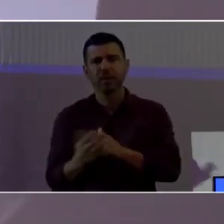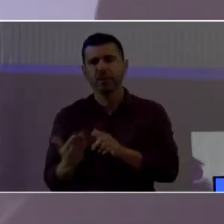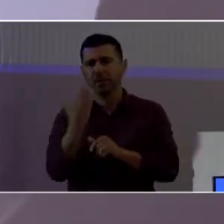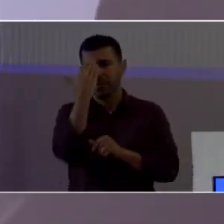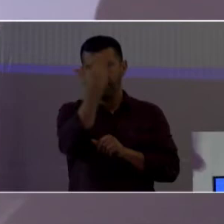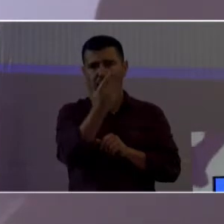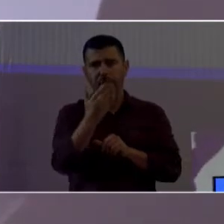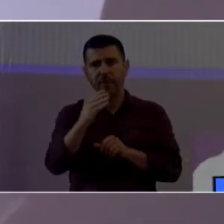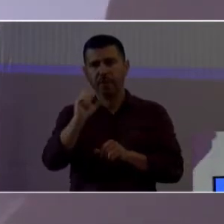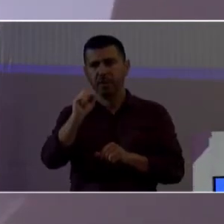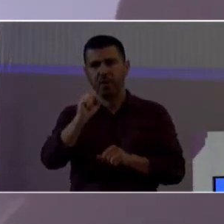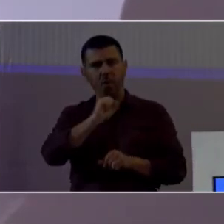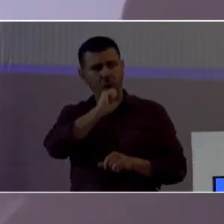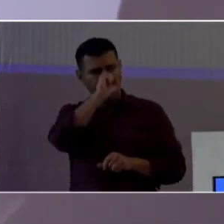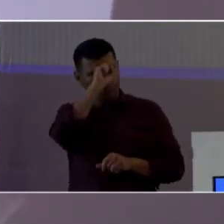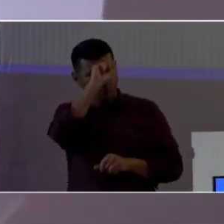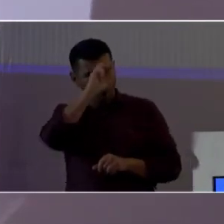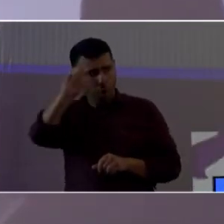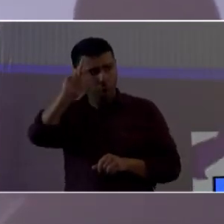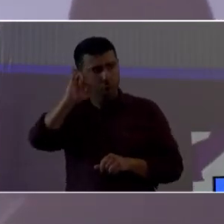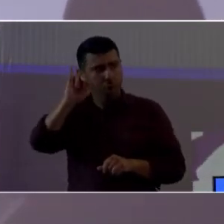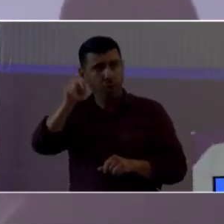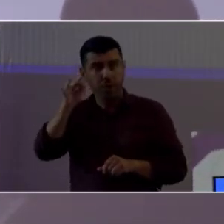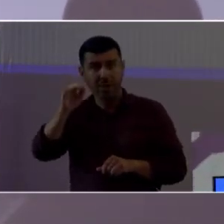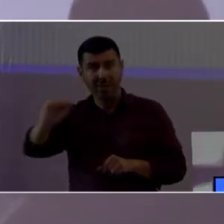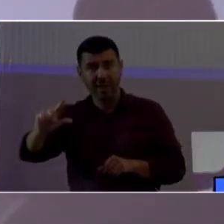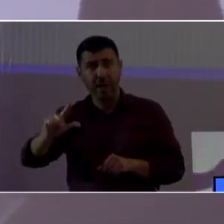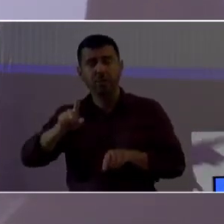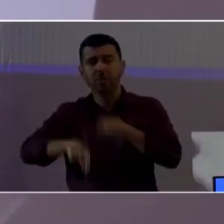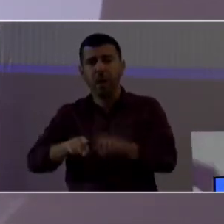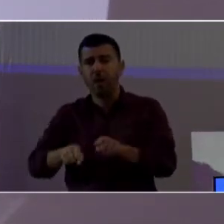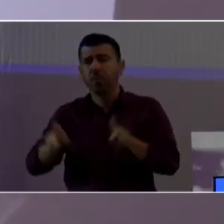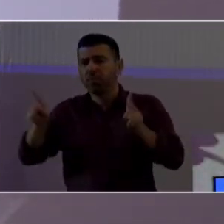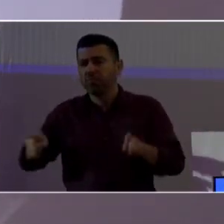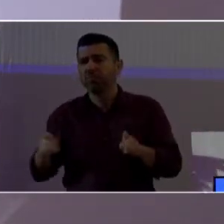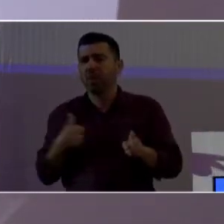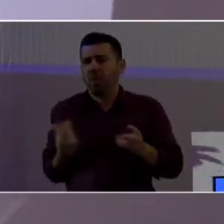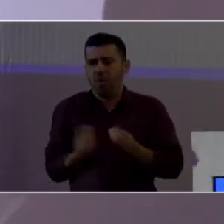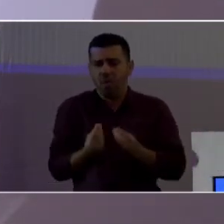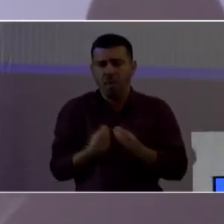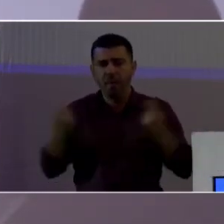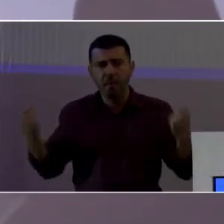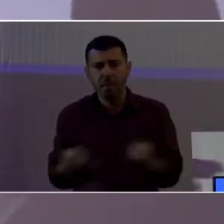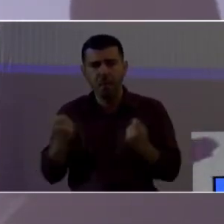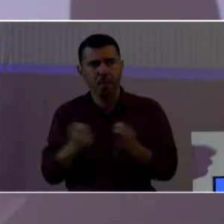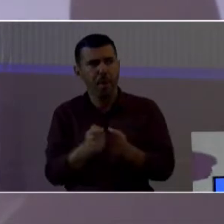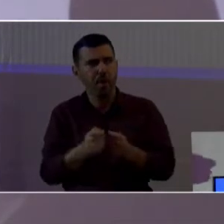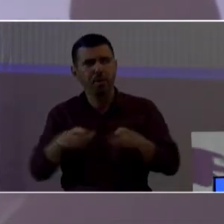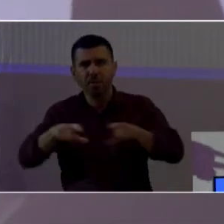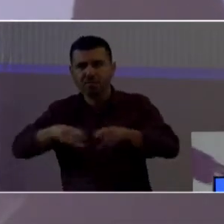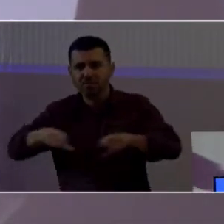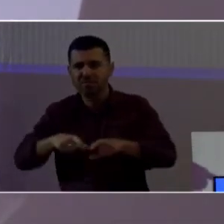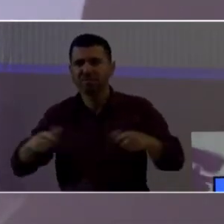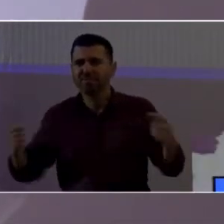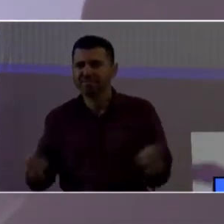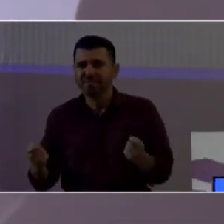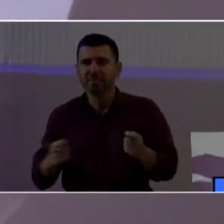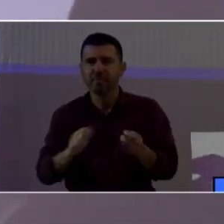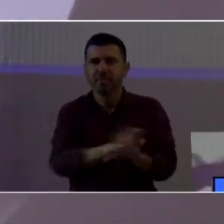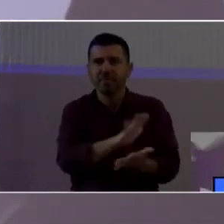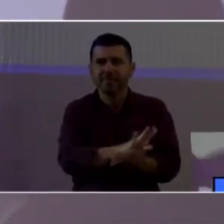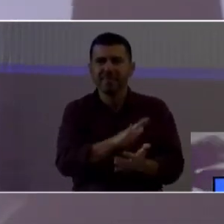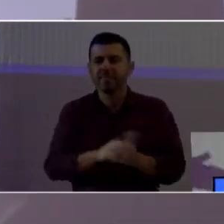Hay compañeros que trabajaron haciendo propaganda impresa, la revista Resistencia. Hay otros que